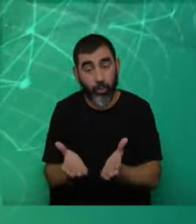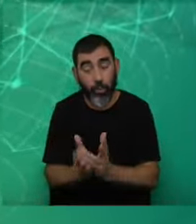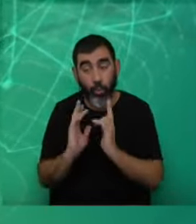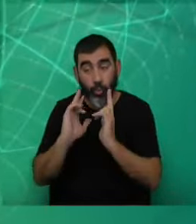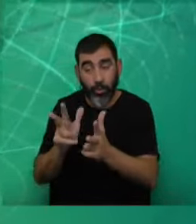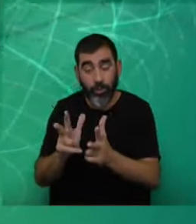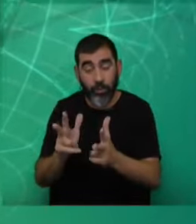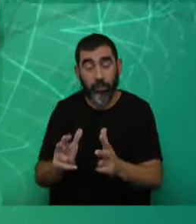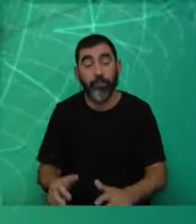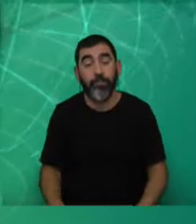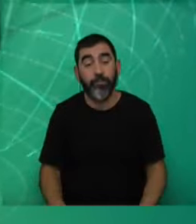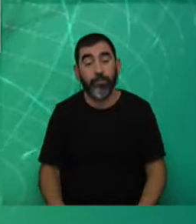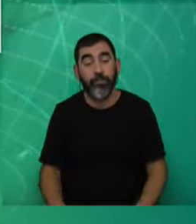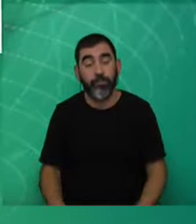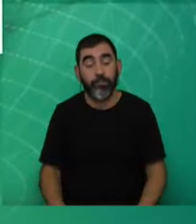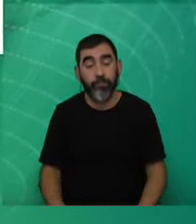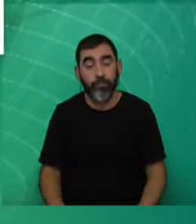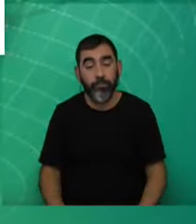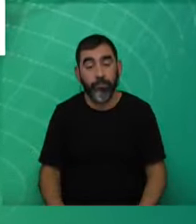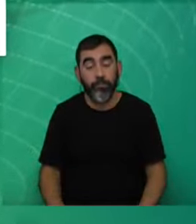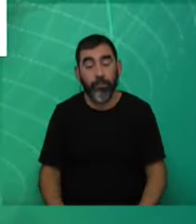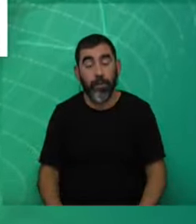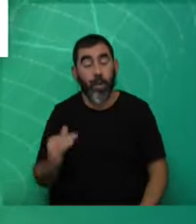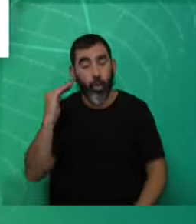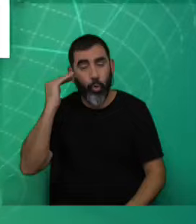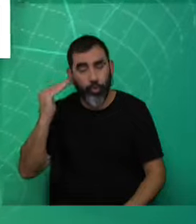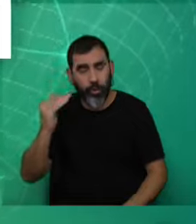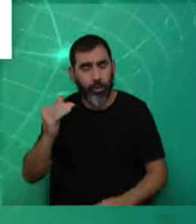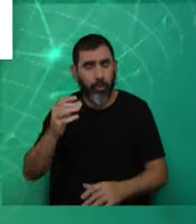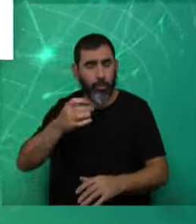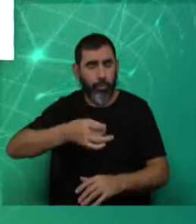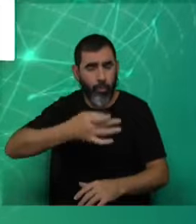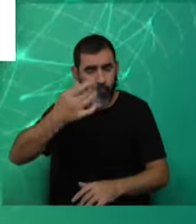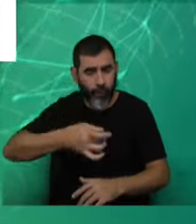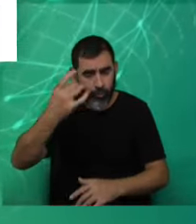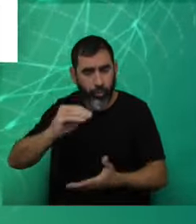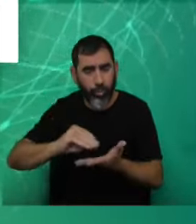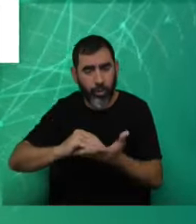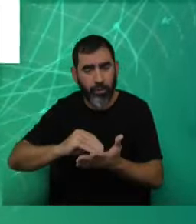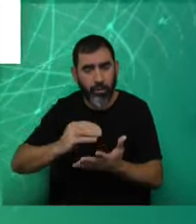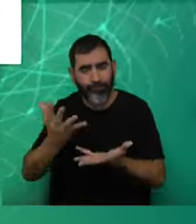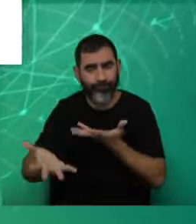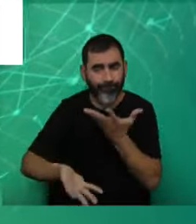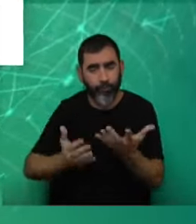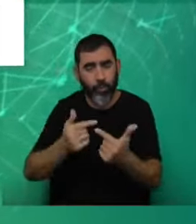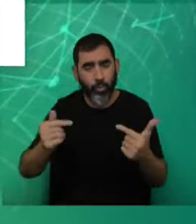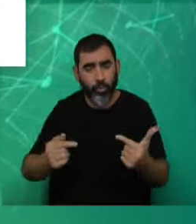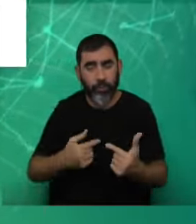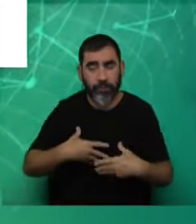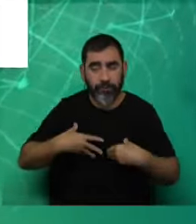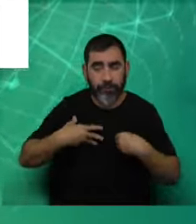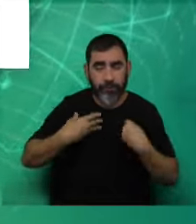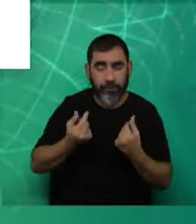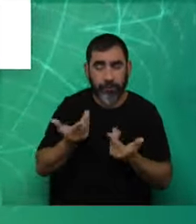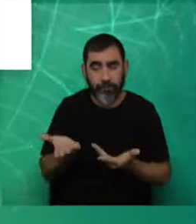Al conjunto de la comunidad educativa del Miranda el equipo multidisciplinario el equipo de adscriptos una serie de incomodidades que ellos sentían en el marco